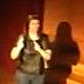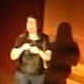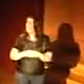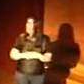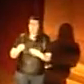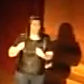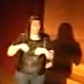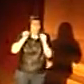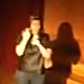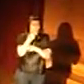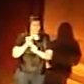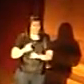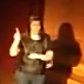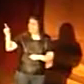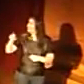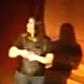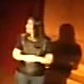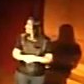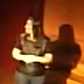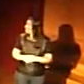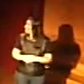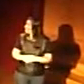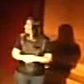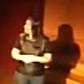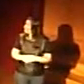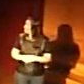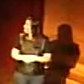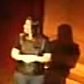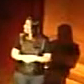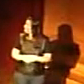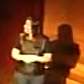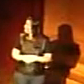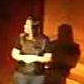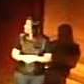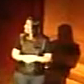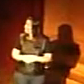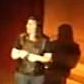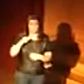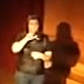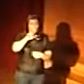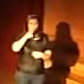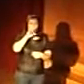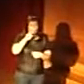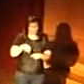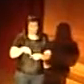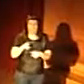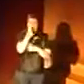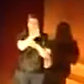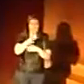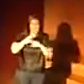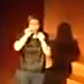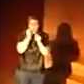aquí aquí lo vemos Exactamente igual miren por ejemplo una obra segura de Eugenio Lucas Cómo repite